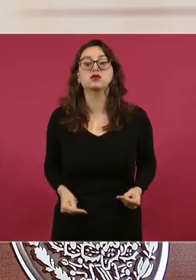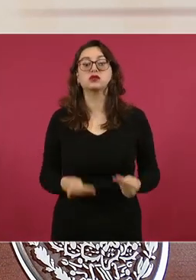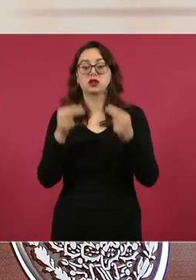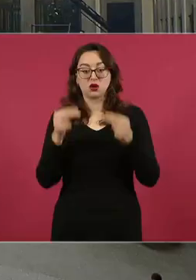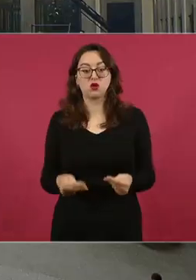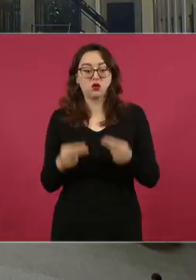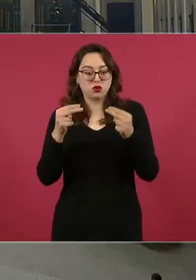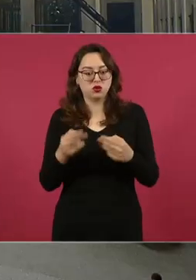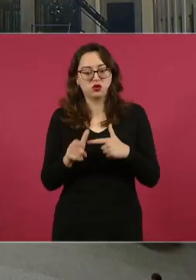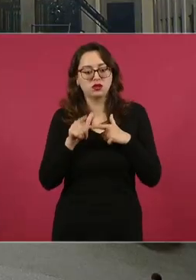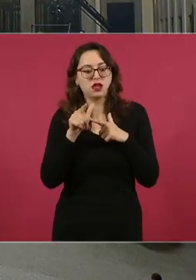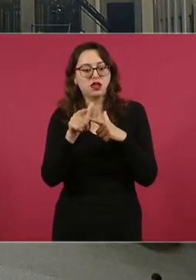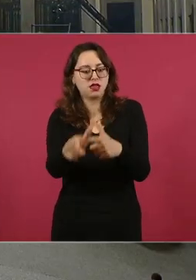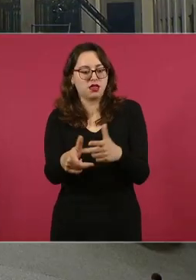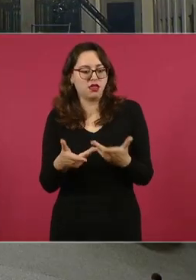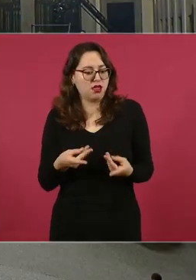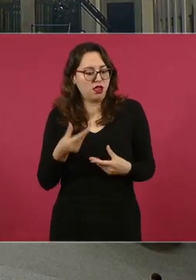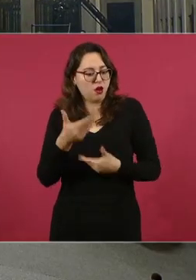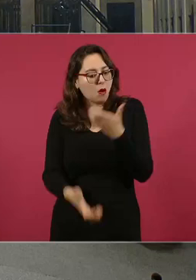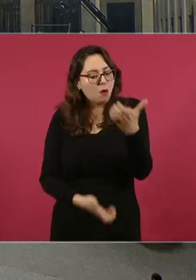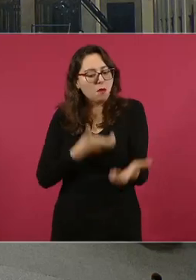cuestiones de